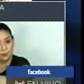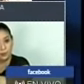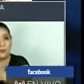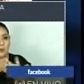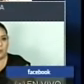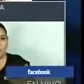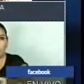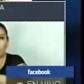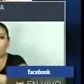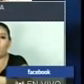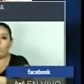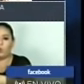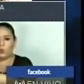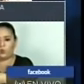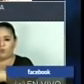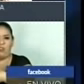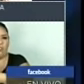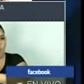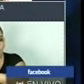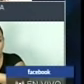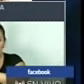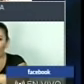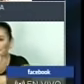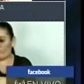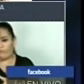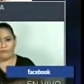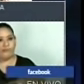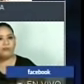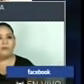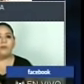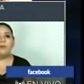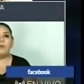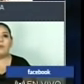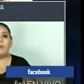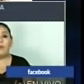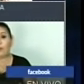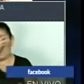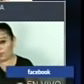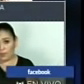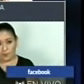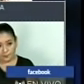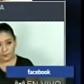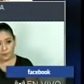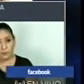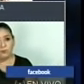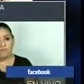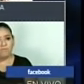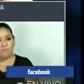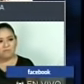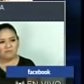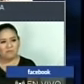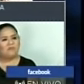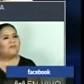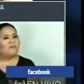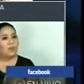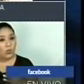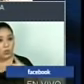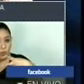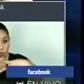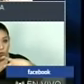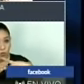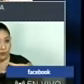desde ya ha adelantado que no la va a apoyar, compañeros. Tatiana, hay dos elementos importantes entonces en esta sesión